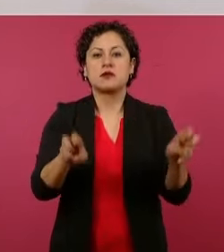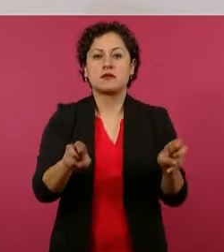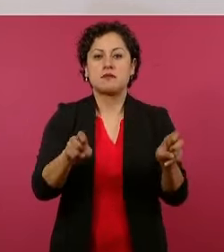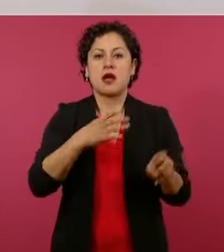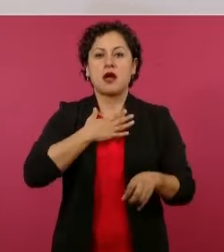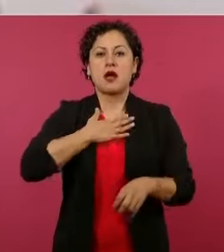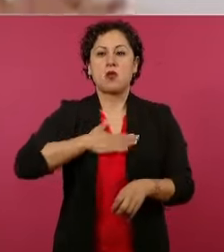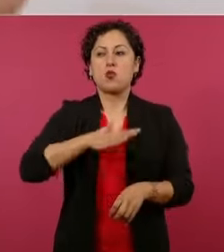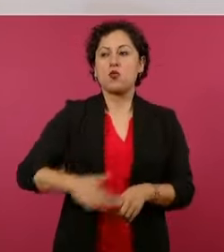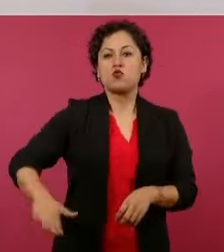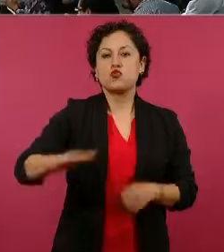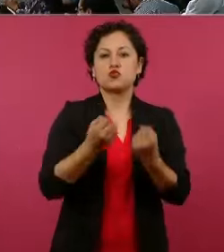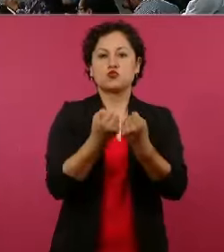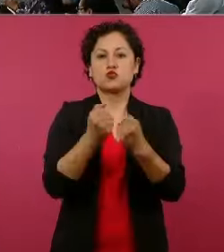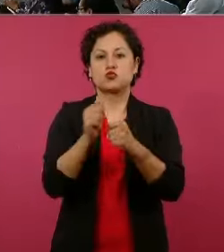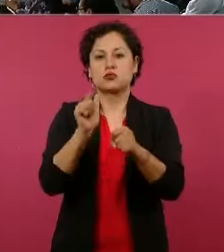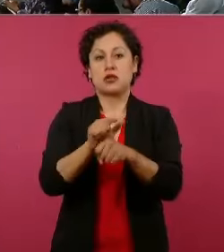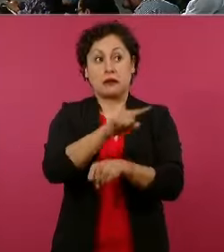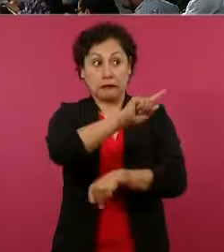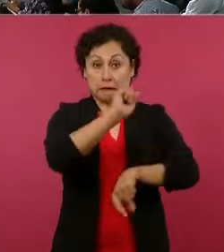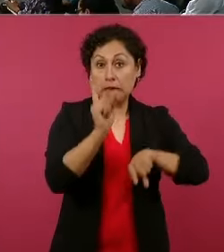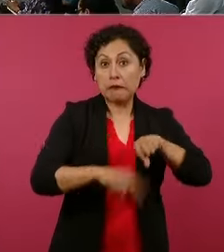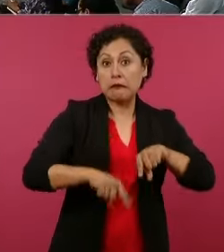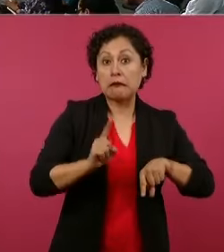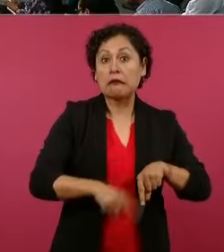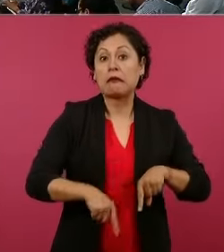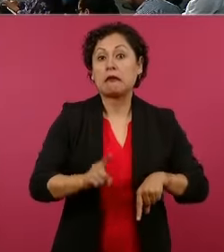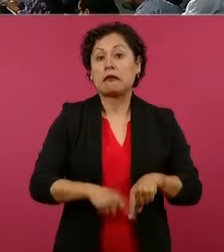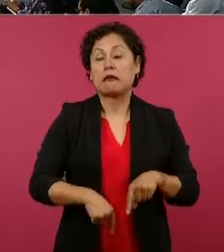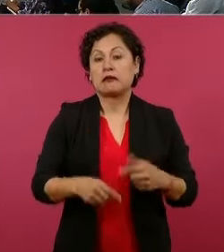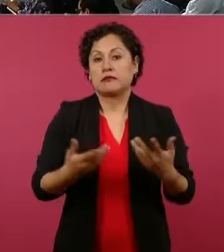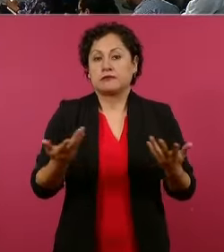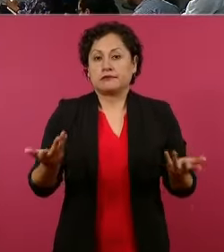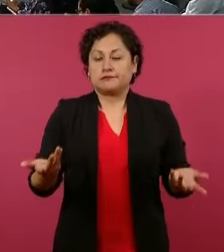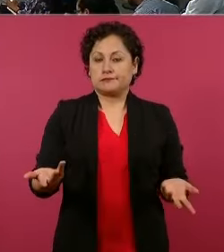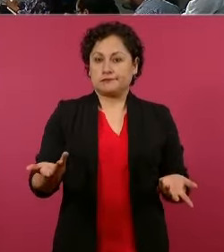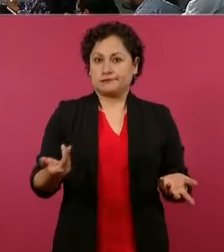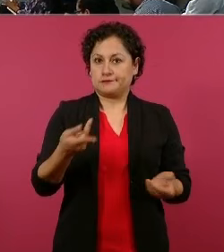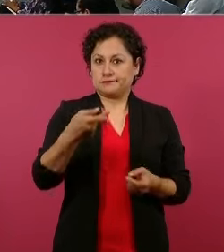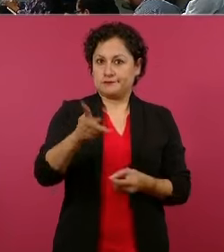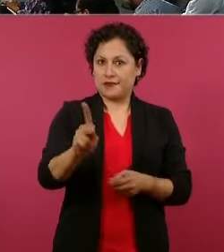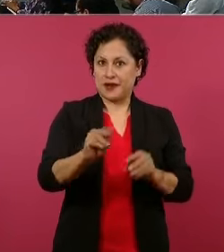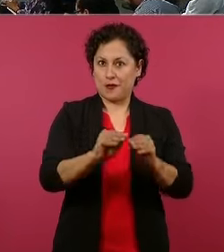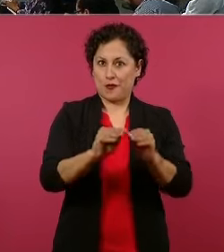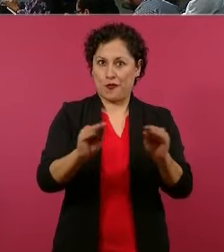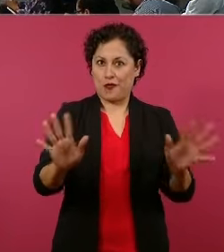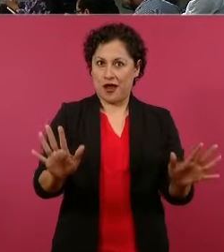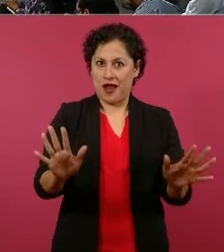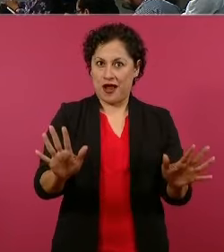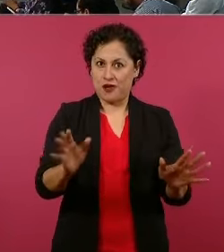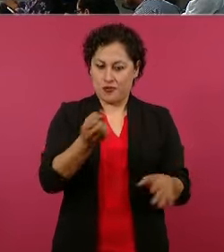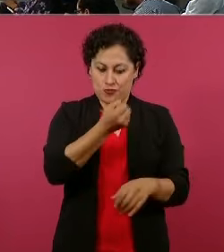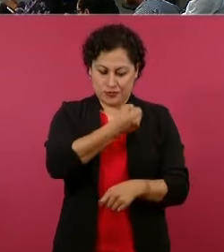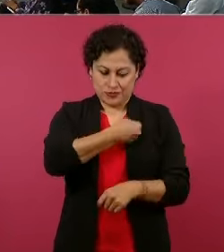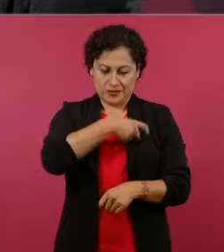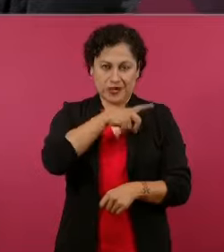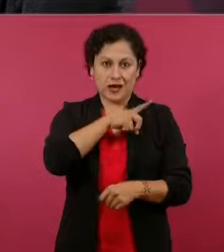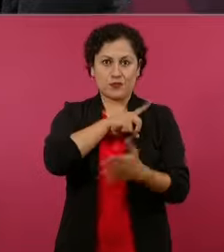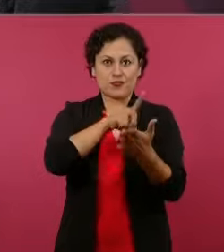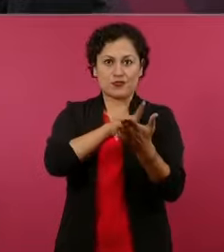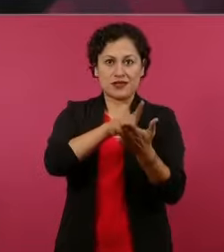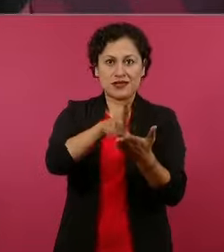social Claro que ya está elevado a Rango constitucional el derecho a la salud y el derecho a la